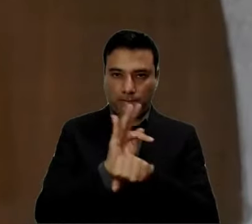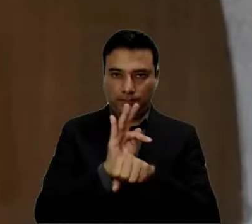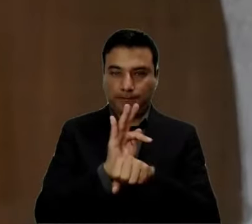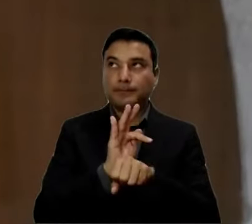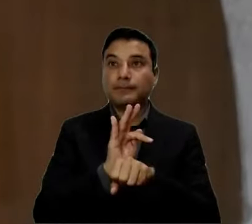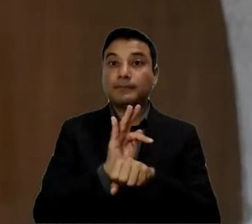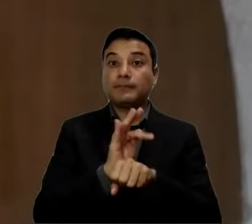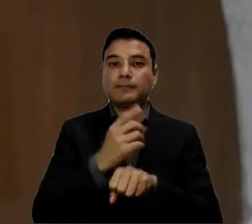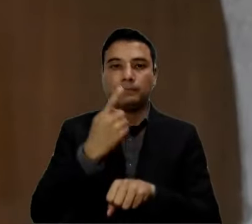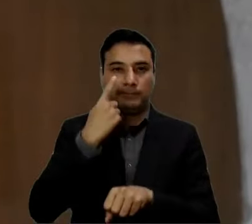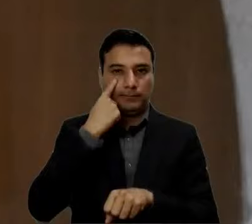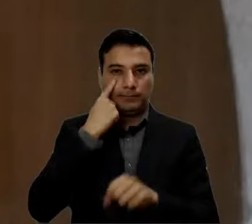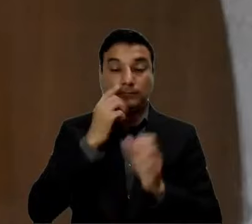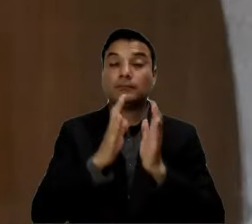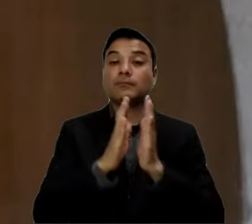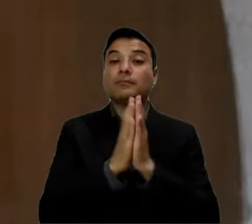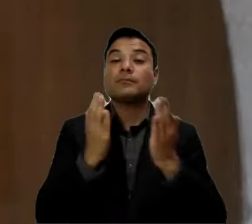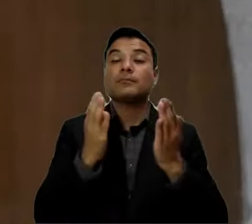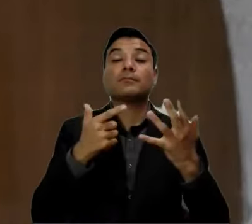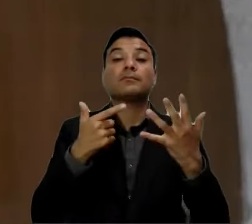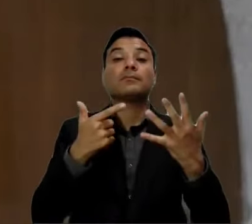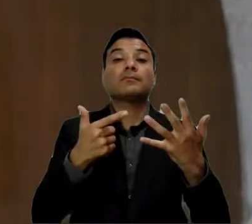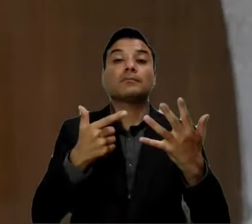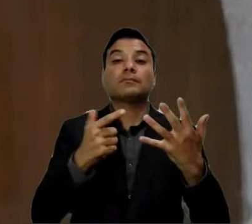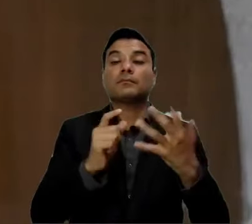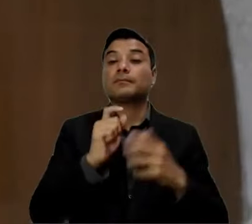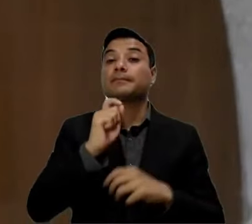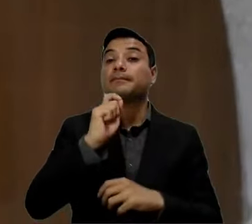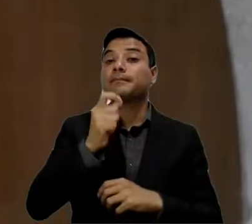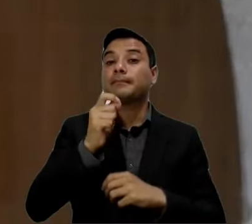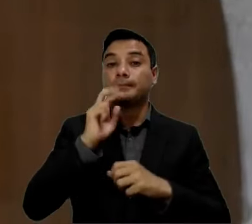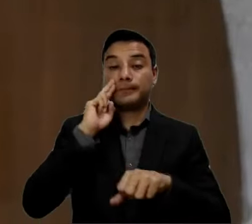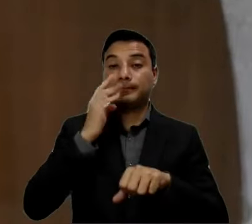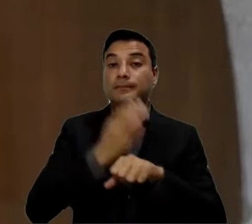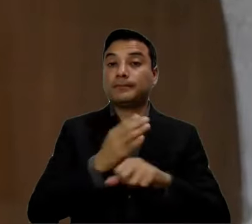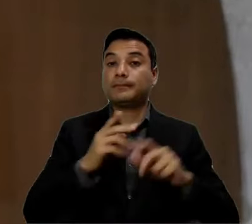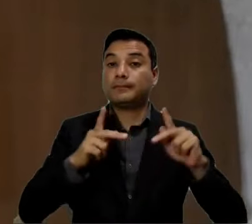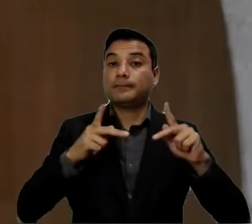ojo ahí, libro séptimo, de la responsabilidad